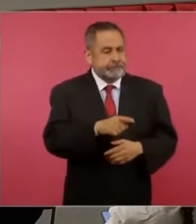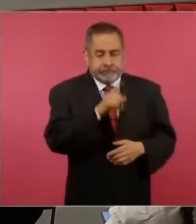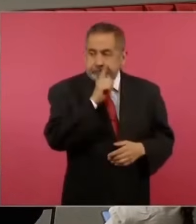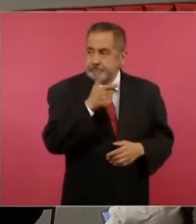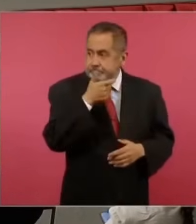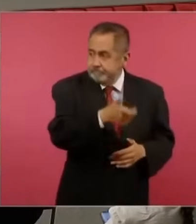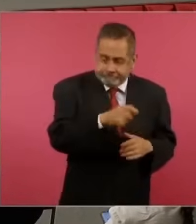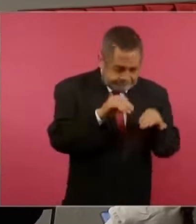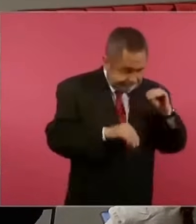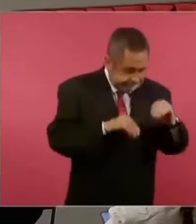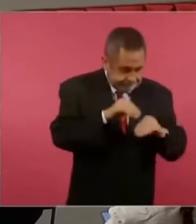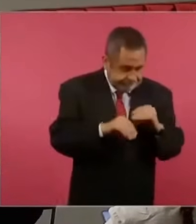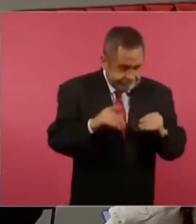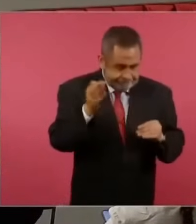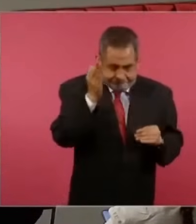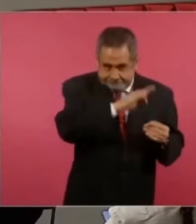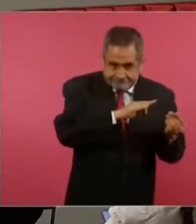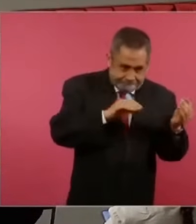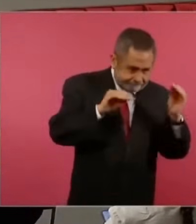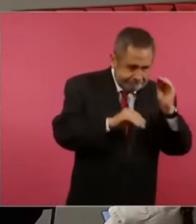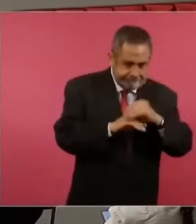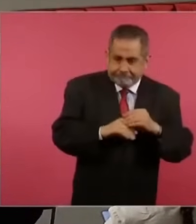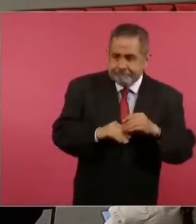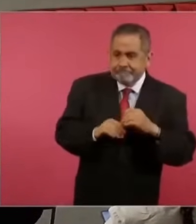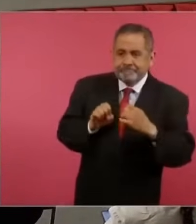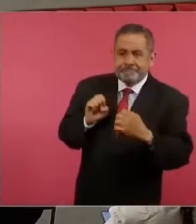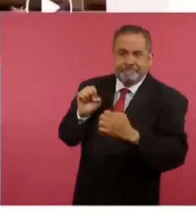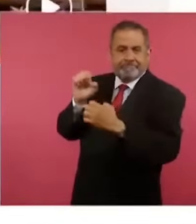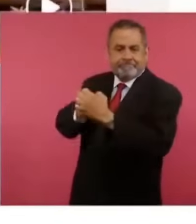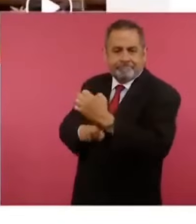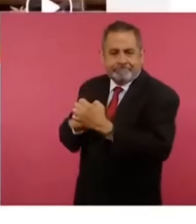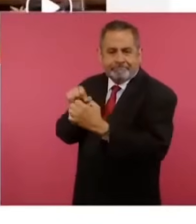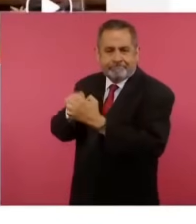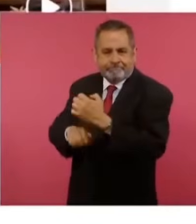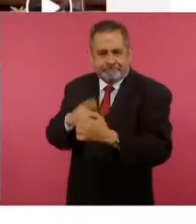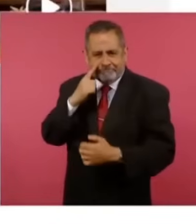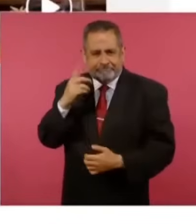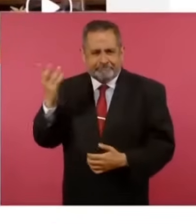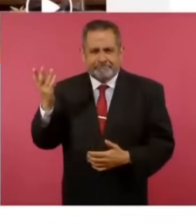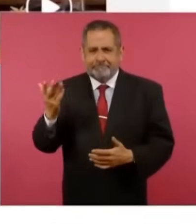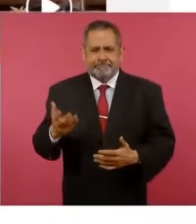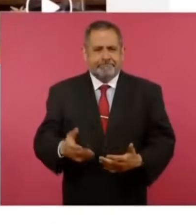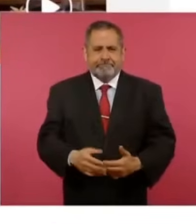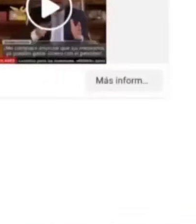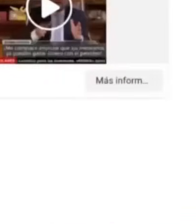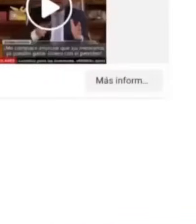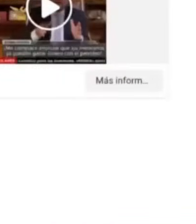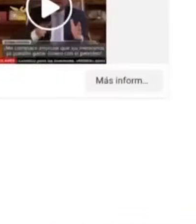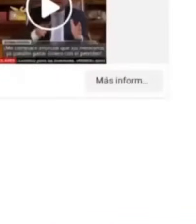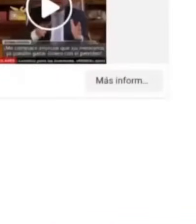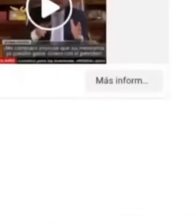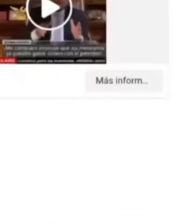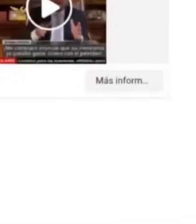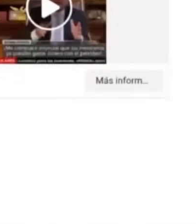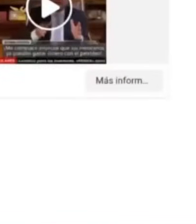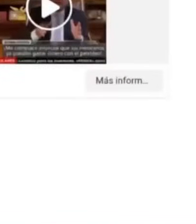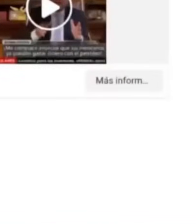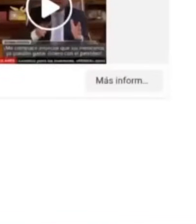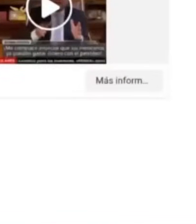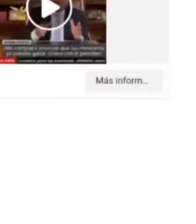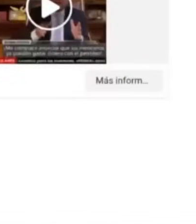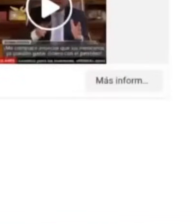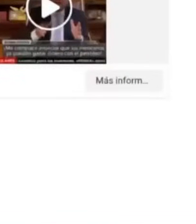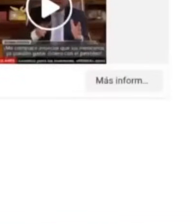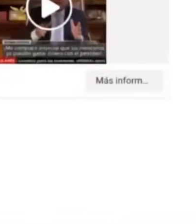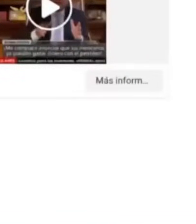publicidad pagada para que la gente caiga en este tipo de estafas. No se puede contabilizar la inversión